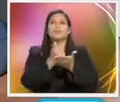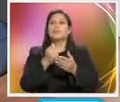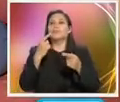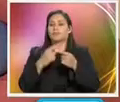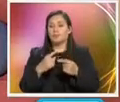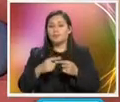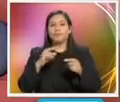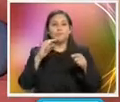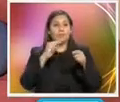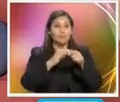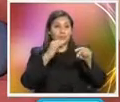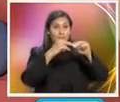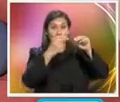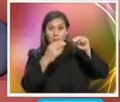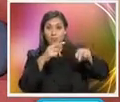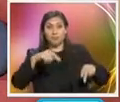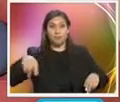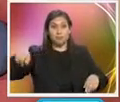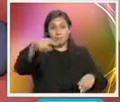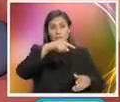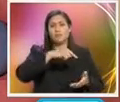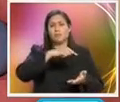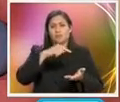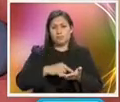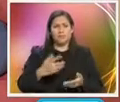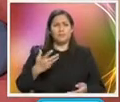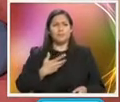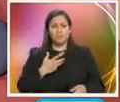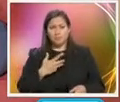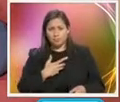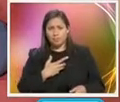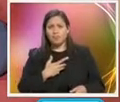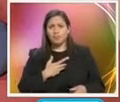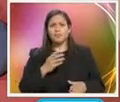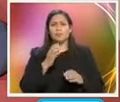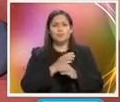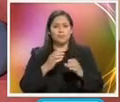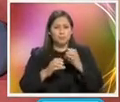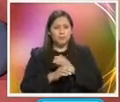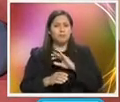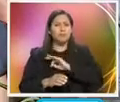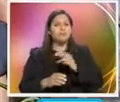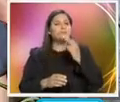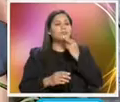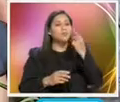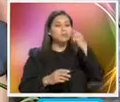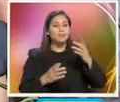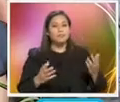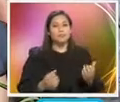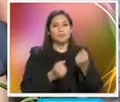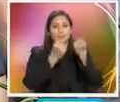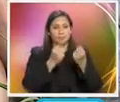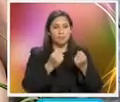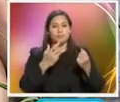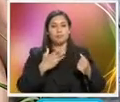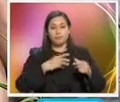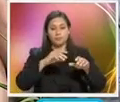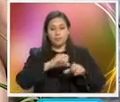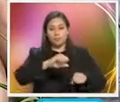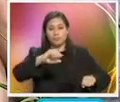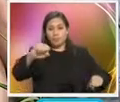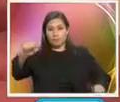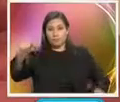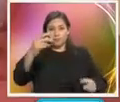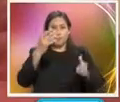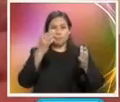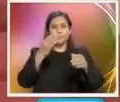las albercas o en las zonas comunes hay cosas que podemos utilizar para el rescate. Hay unas que son como unas varas de rescate